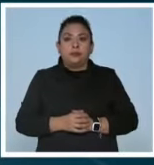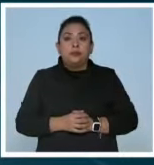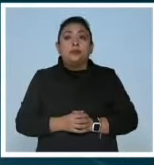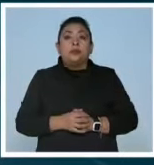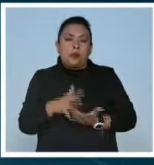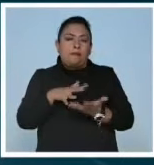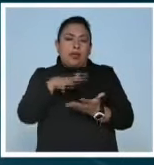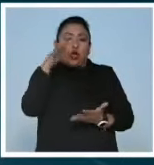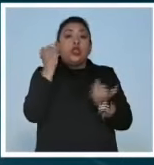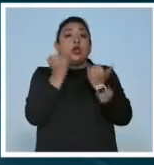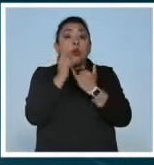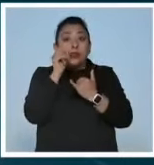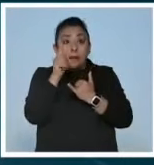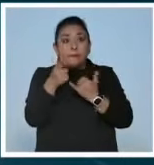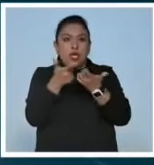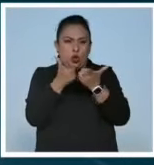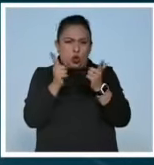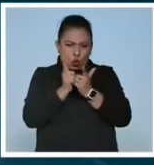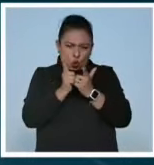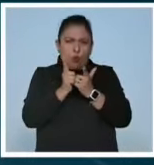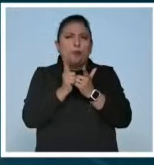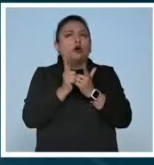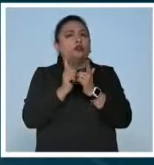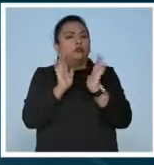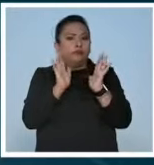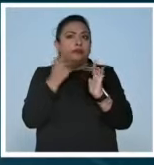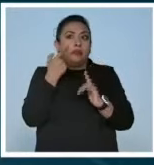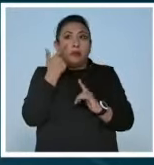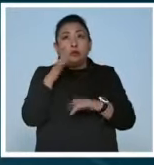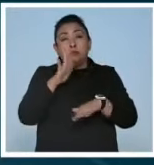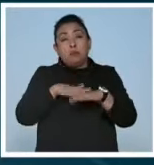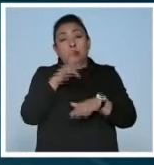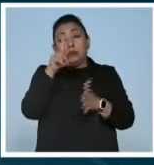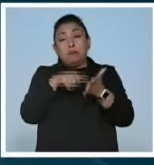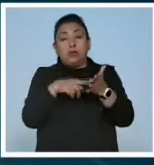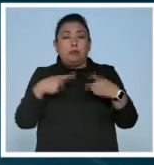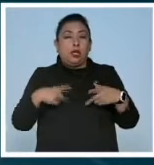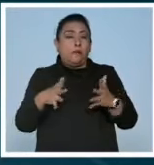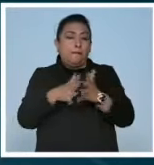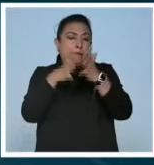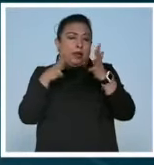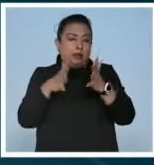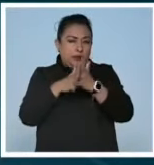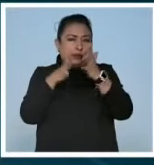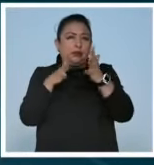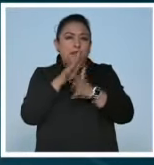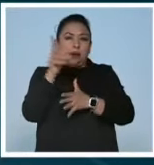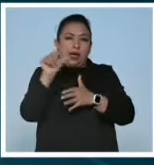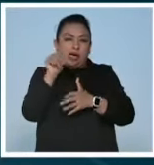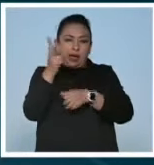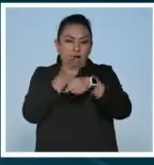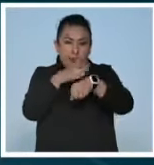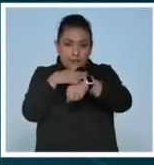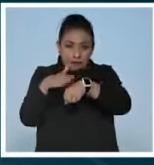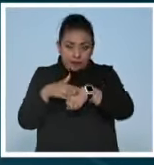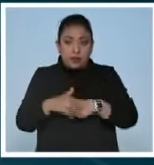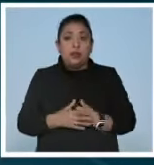La mayoría también venían como agrupación, lo que nos habla de más de 1,000 participantes en la convocatoria.